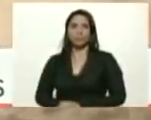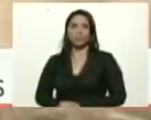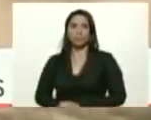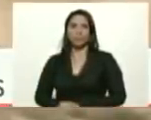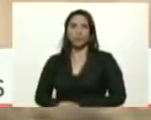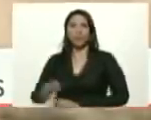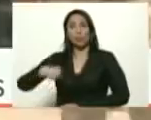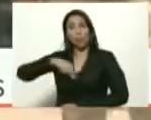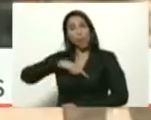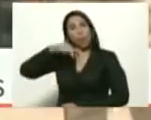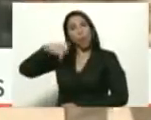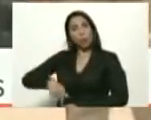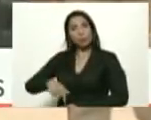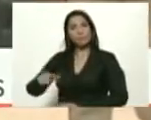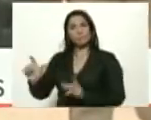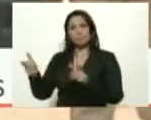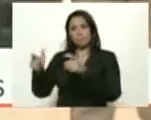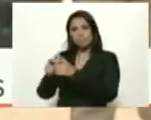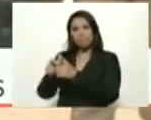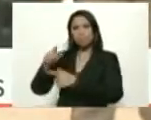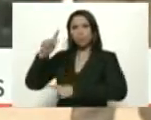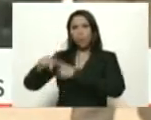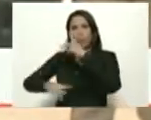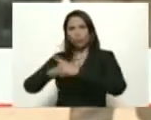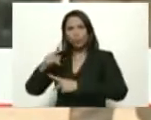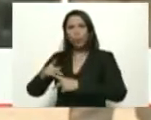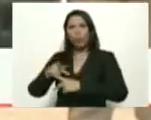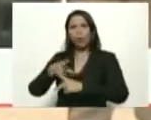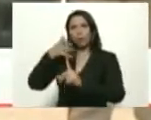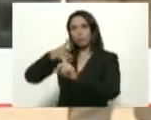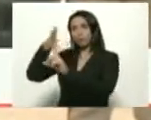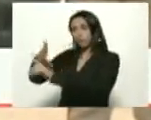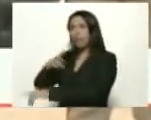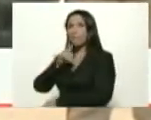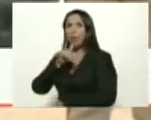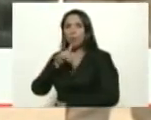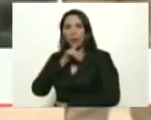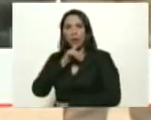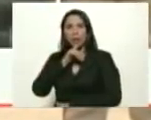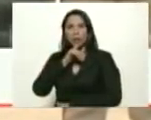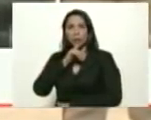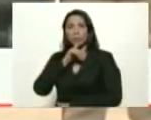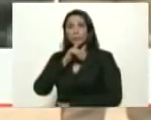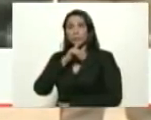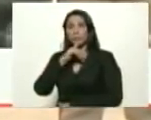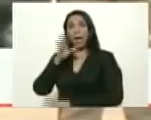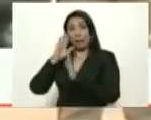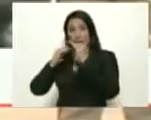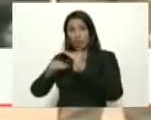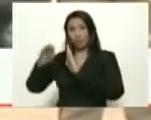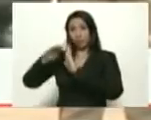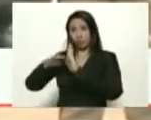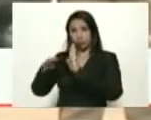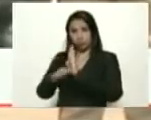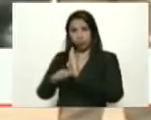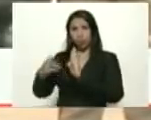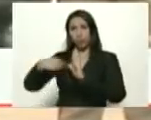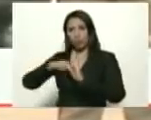Nos encontramos con los pequeños productores. Informarle, presidente, que cumpliendo con sus instrucciones, pues aquí estamos.